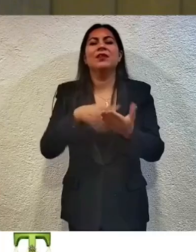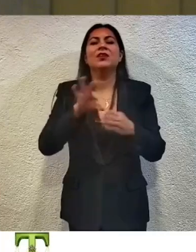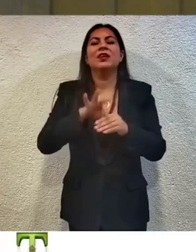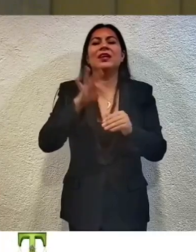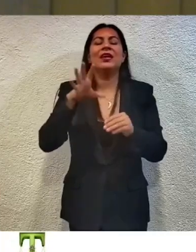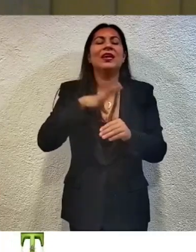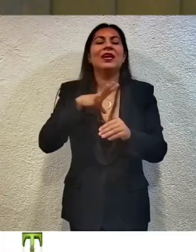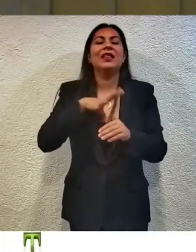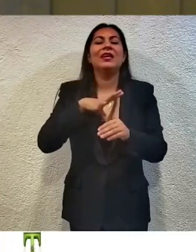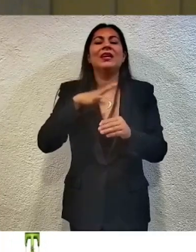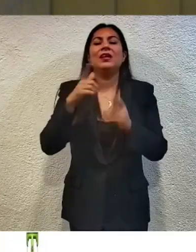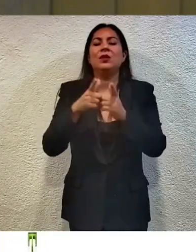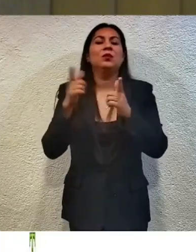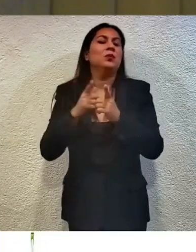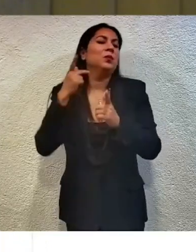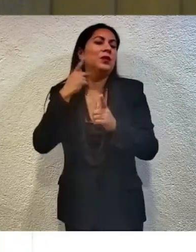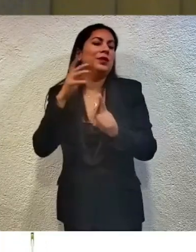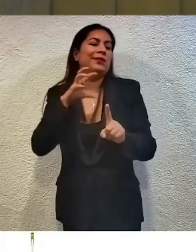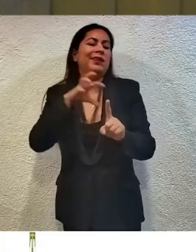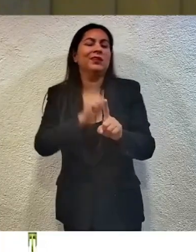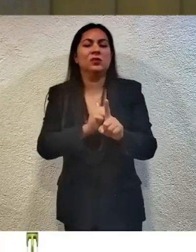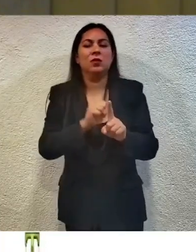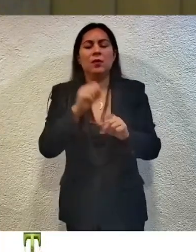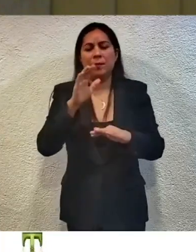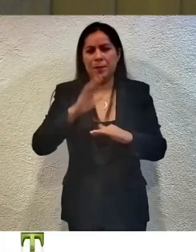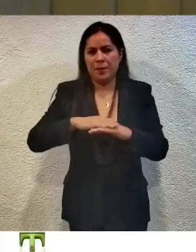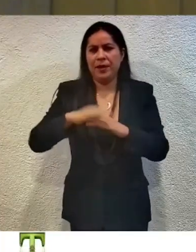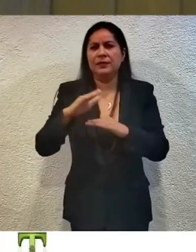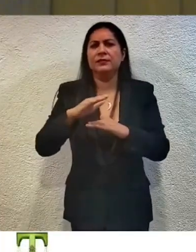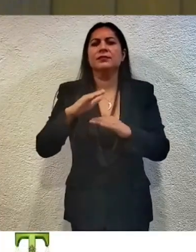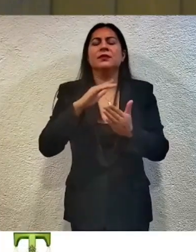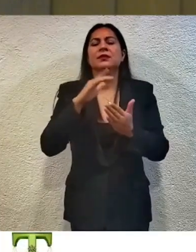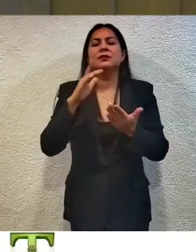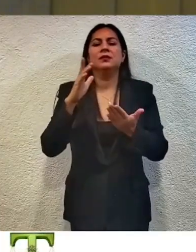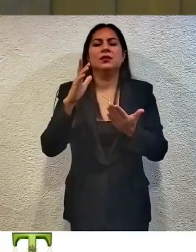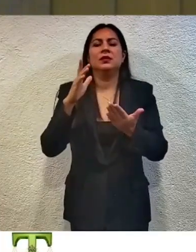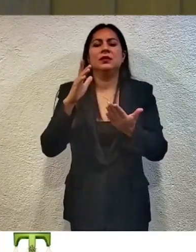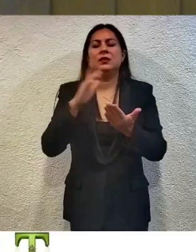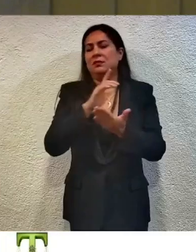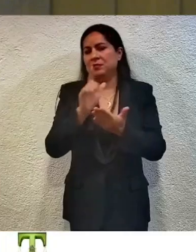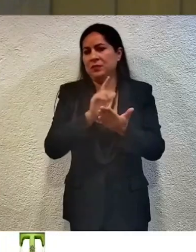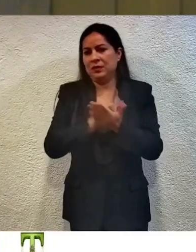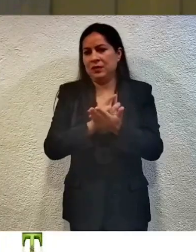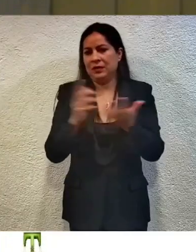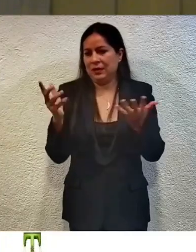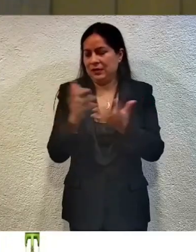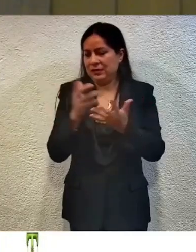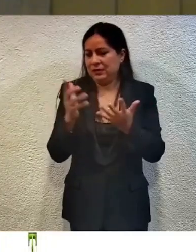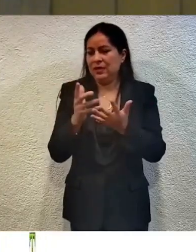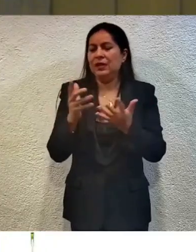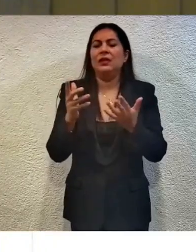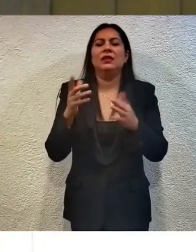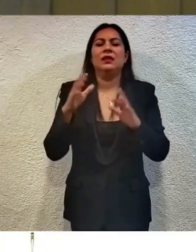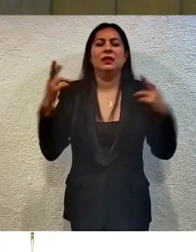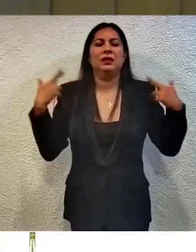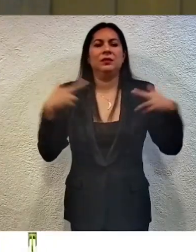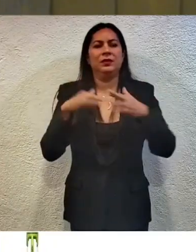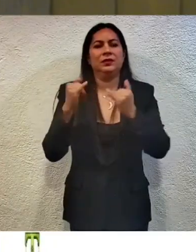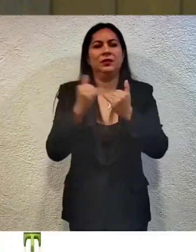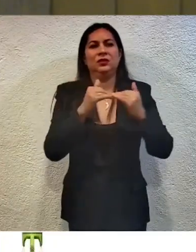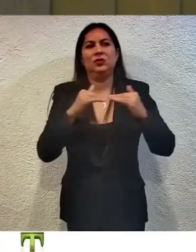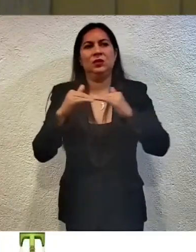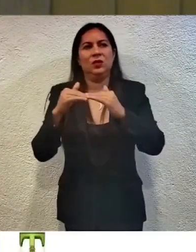partido político logró. Más aún, si la legislatura, al crear la fórmula de representación